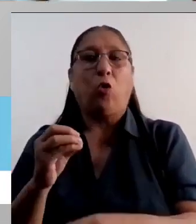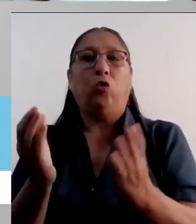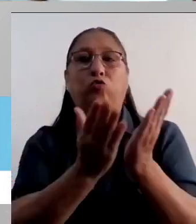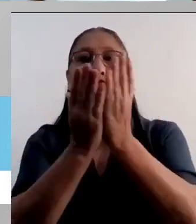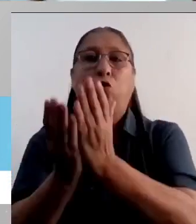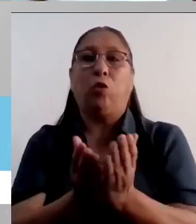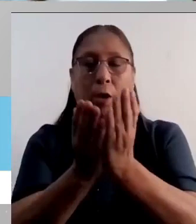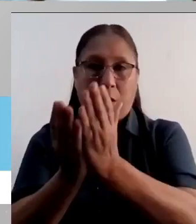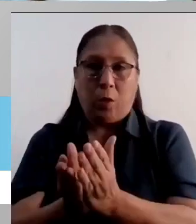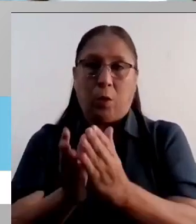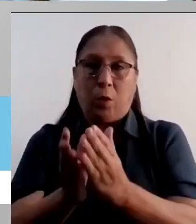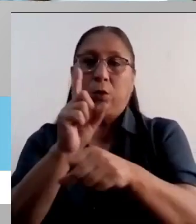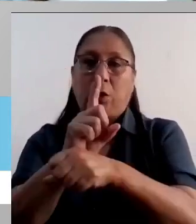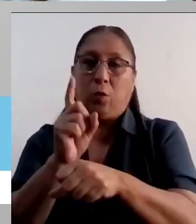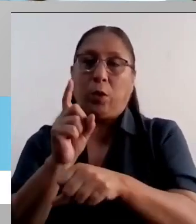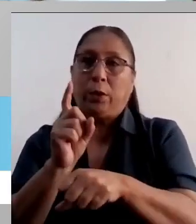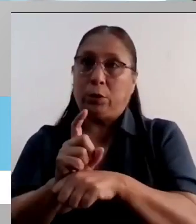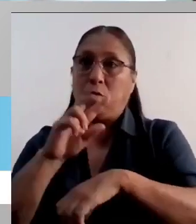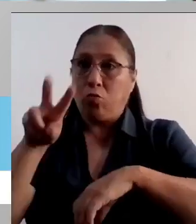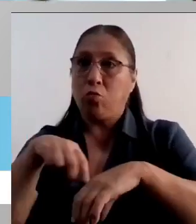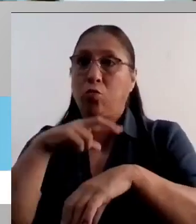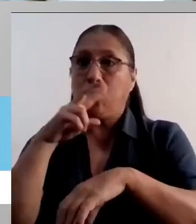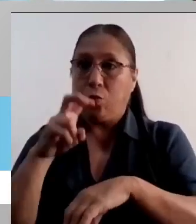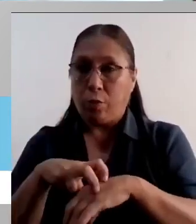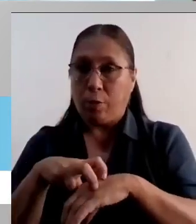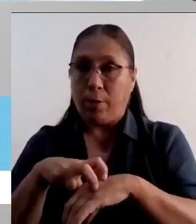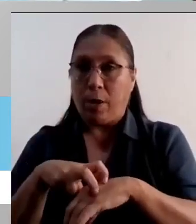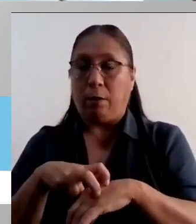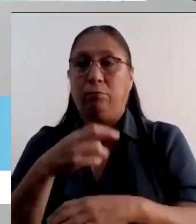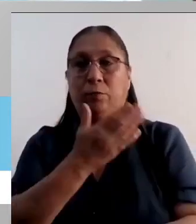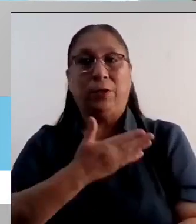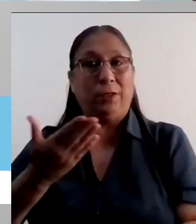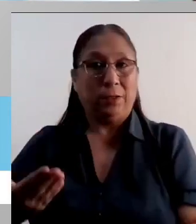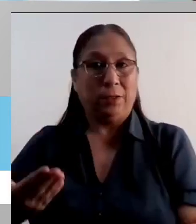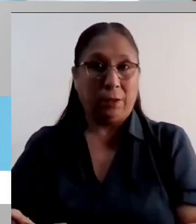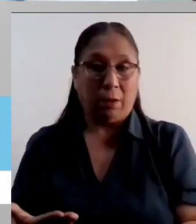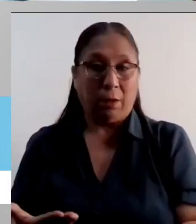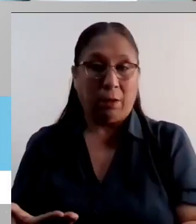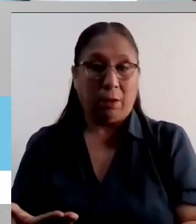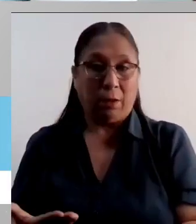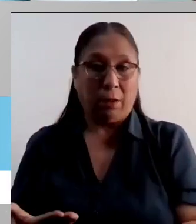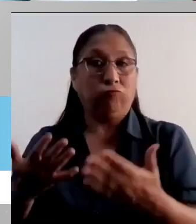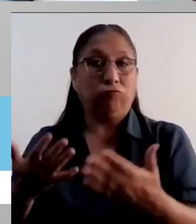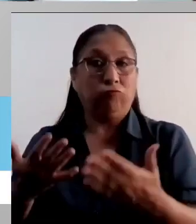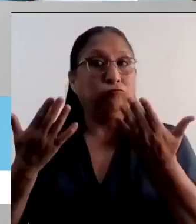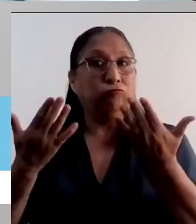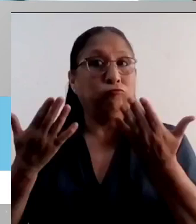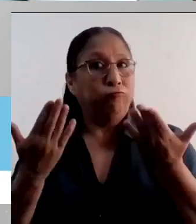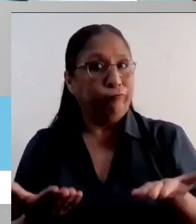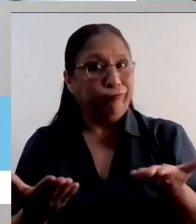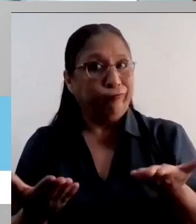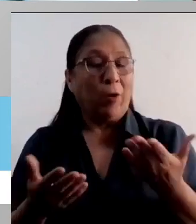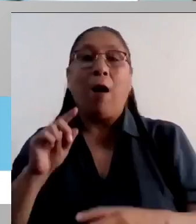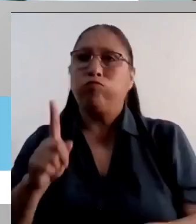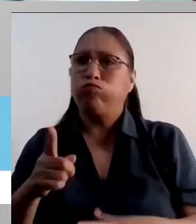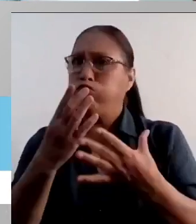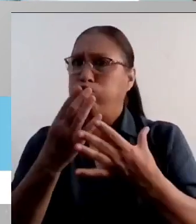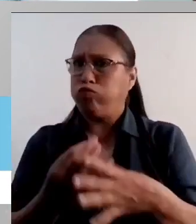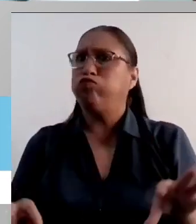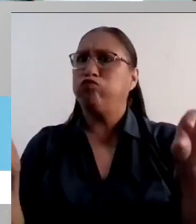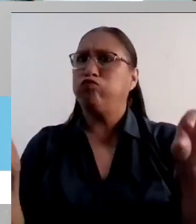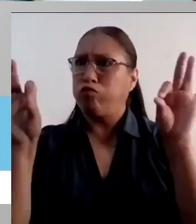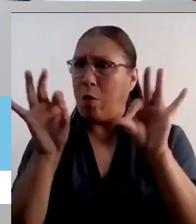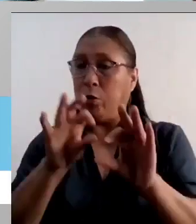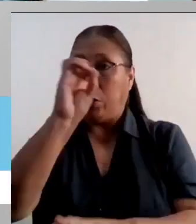de educación básica regular públicas. Entonces, hay un importante número de estudiantes que